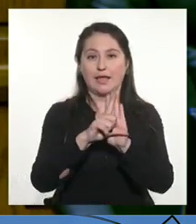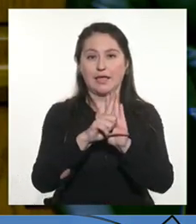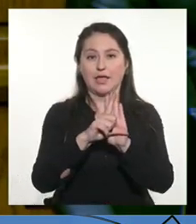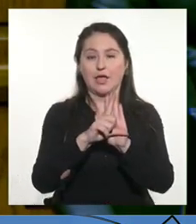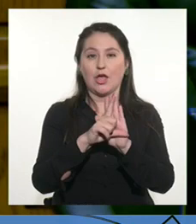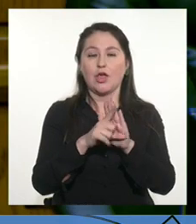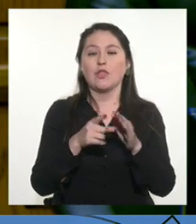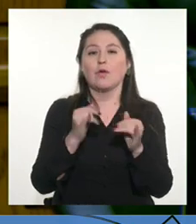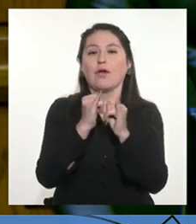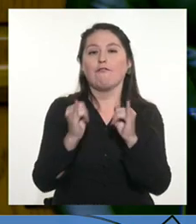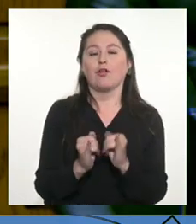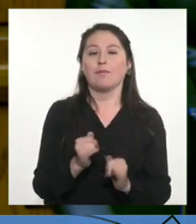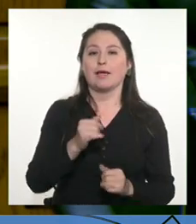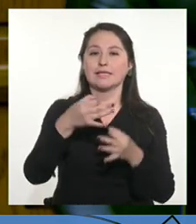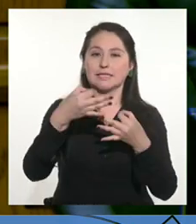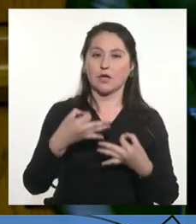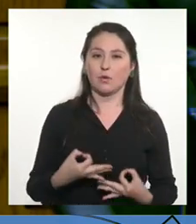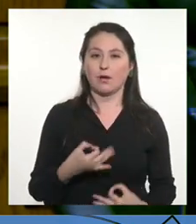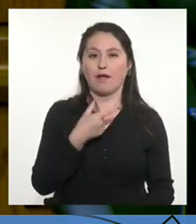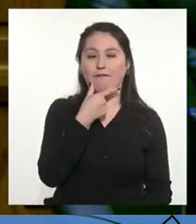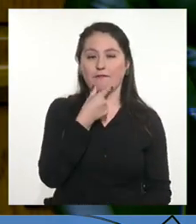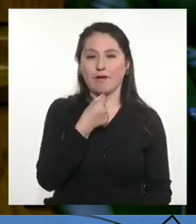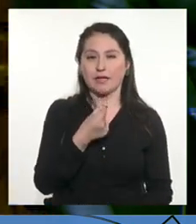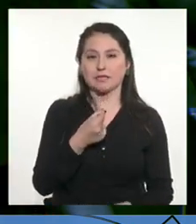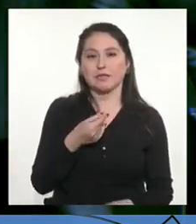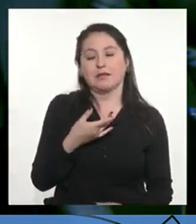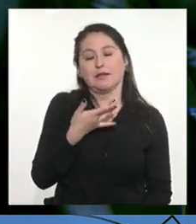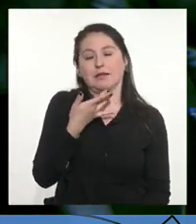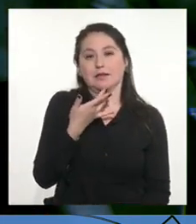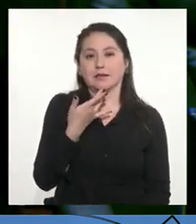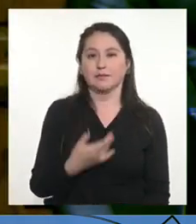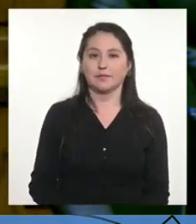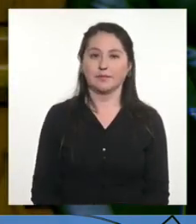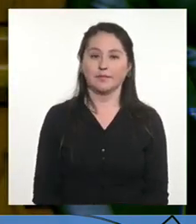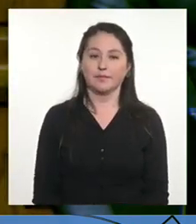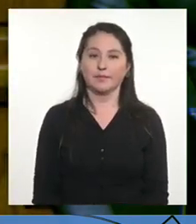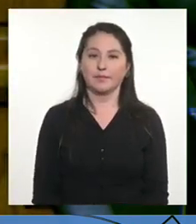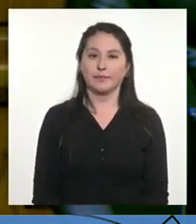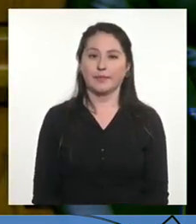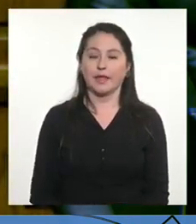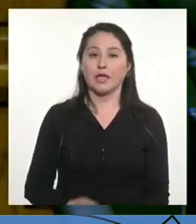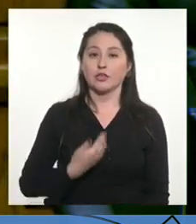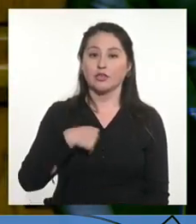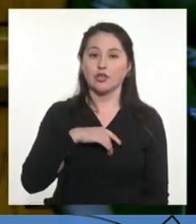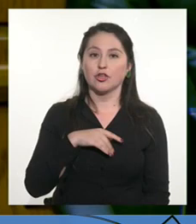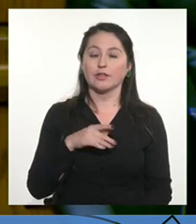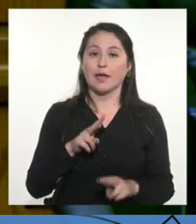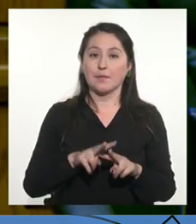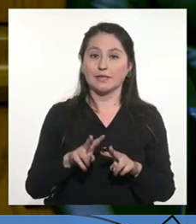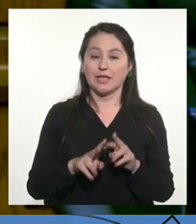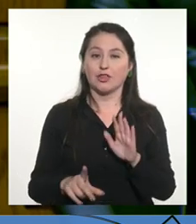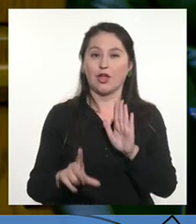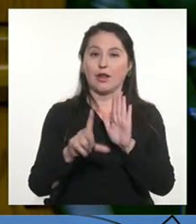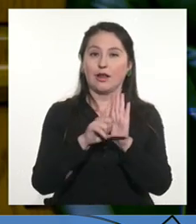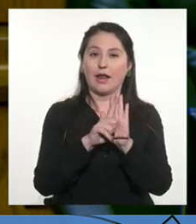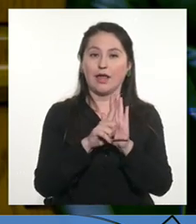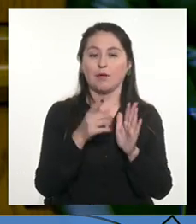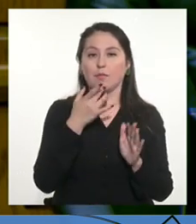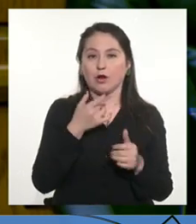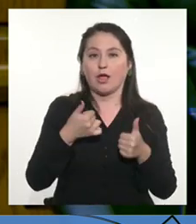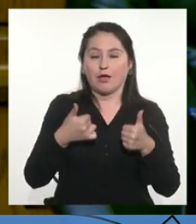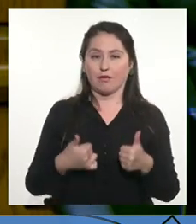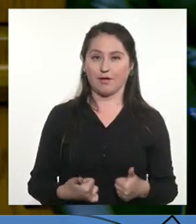segura y expedita si estamos legislando porque efectivamente